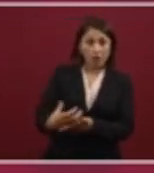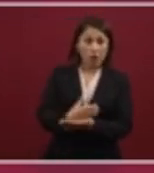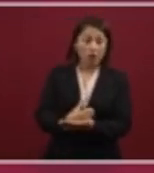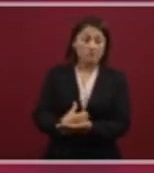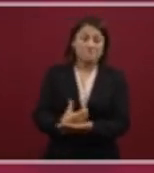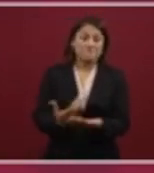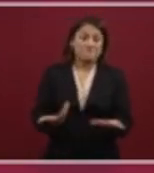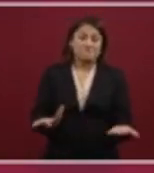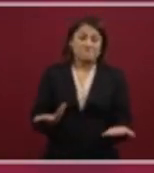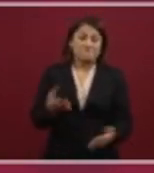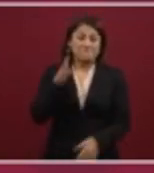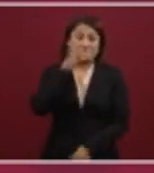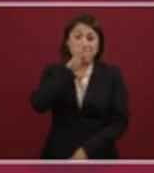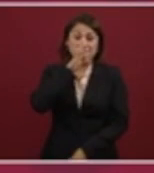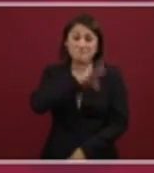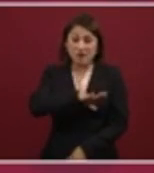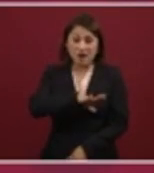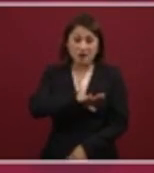nación.